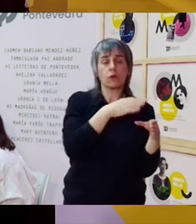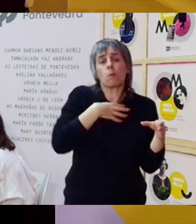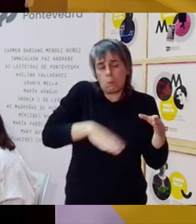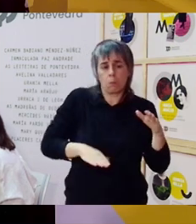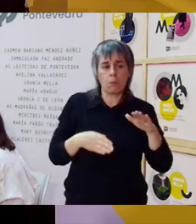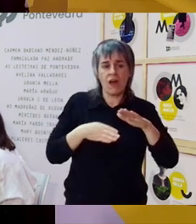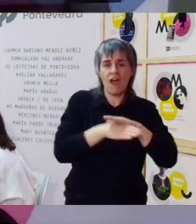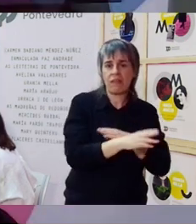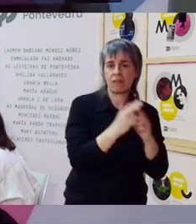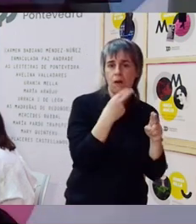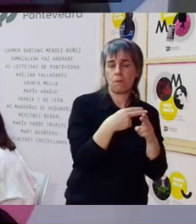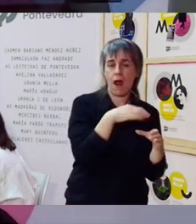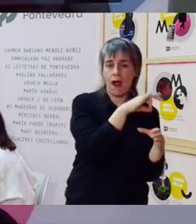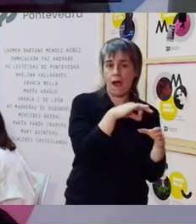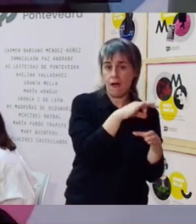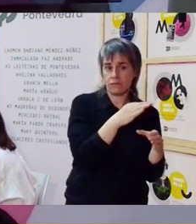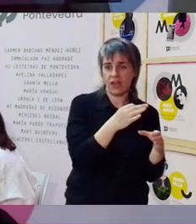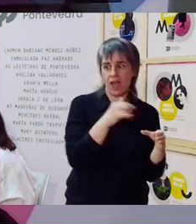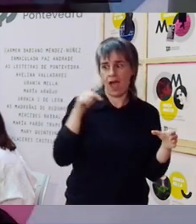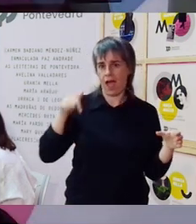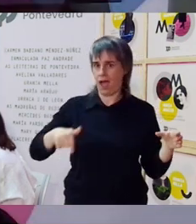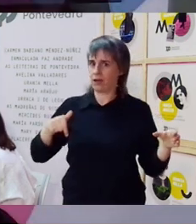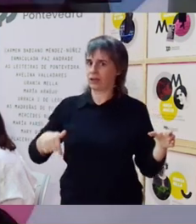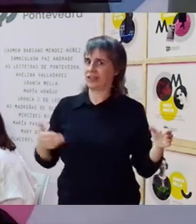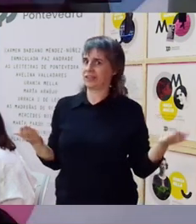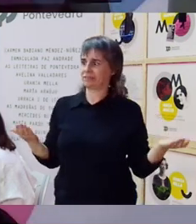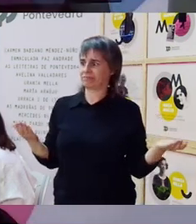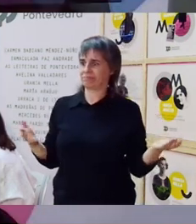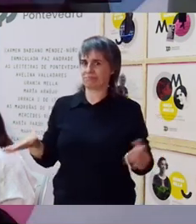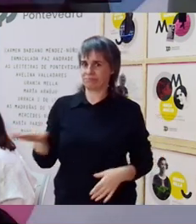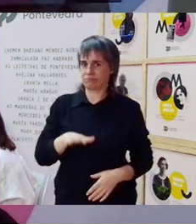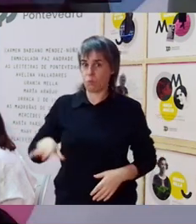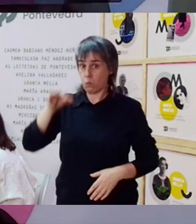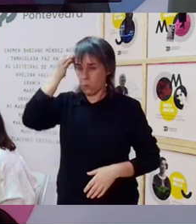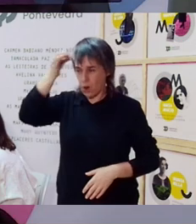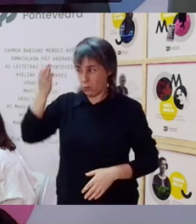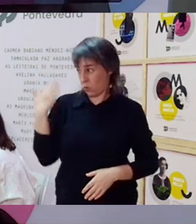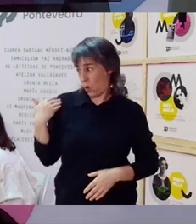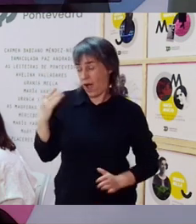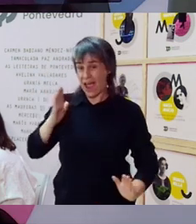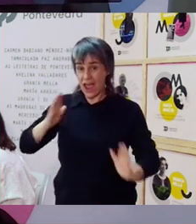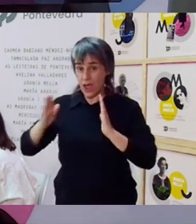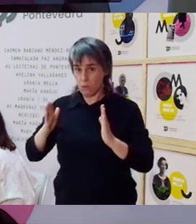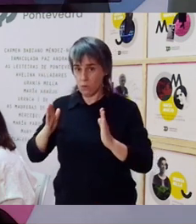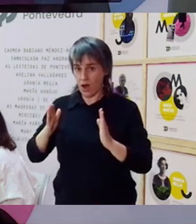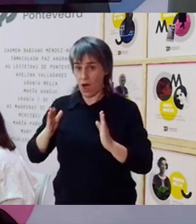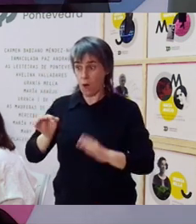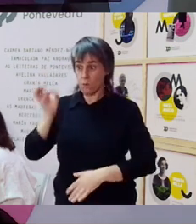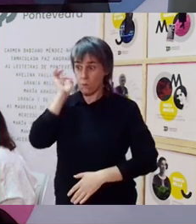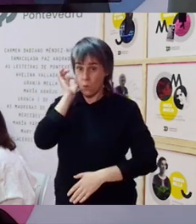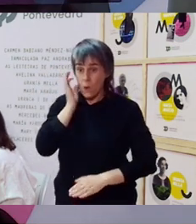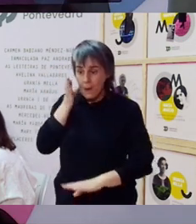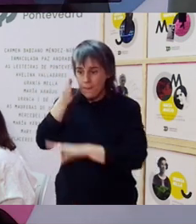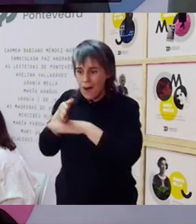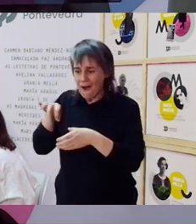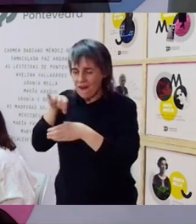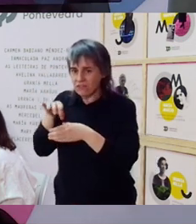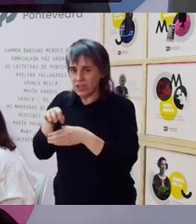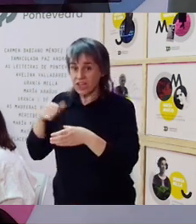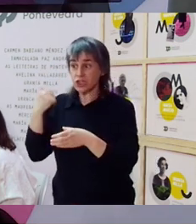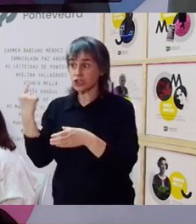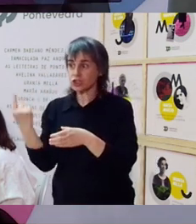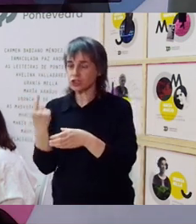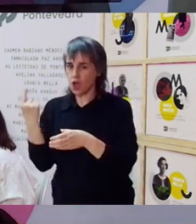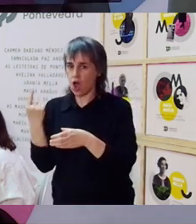chamar atención a ninguén, cousa que aquí unha muller daquela época sentada nun café soa podía ser